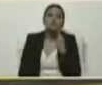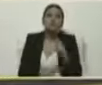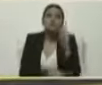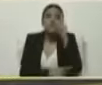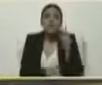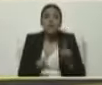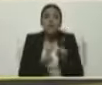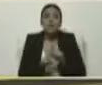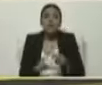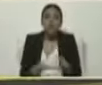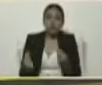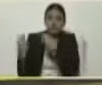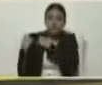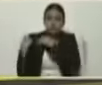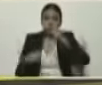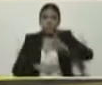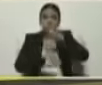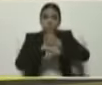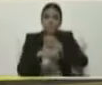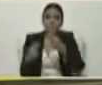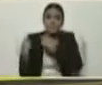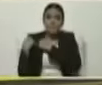jefe de Estado con mi banda presidencial,